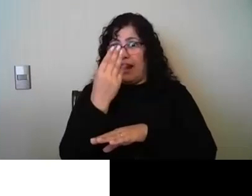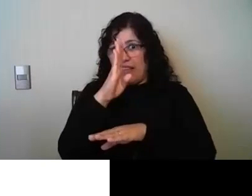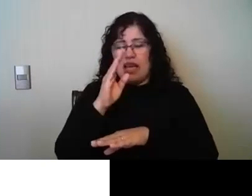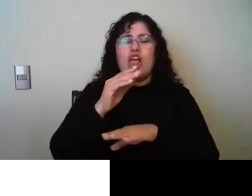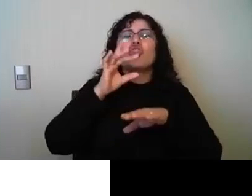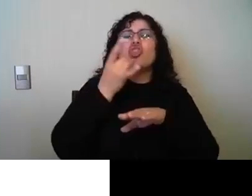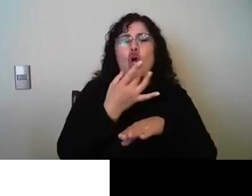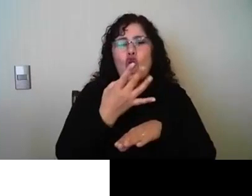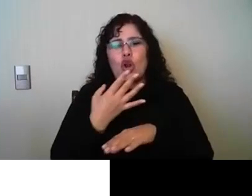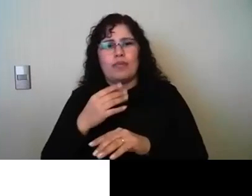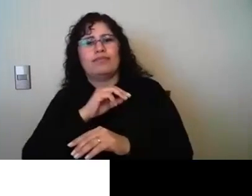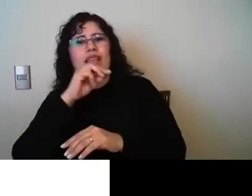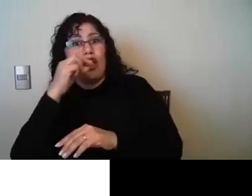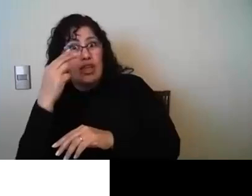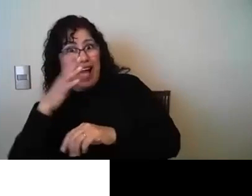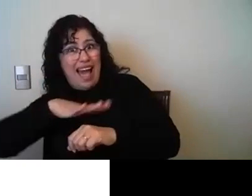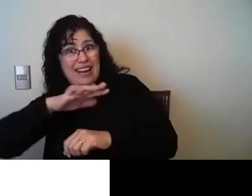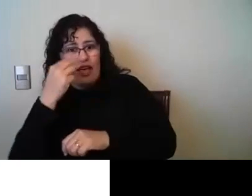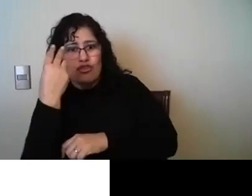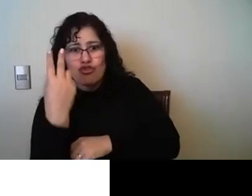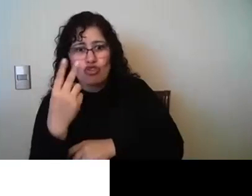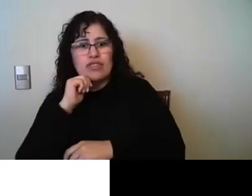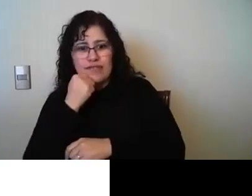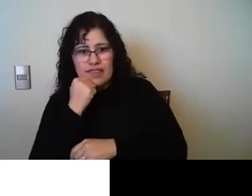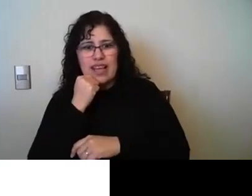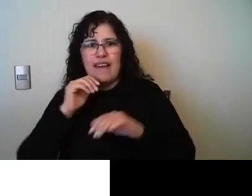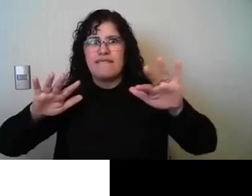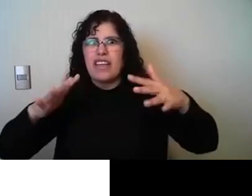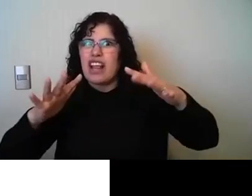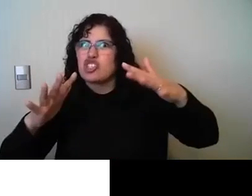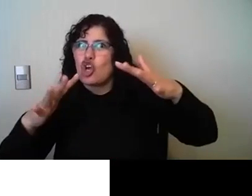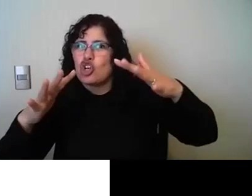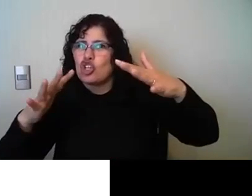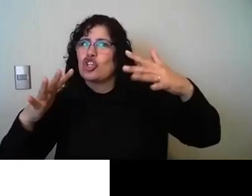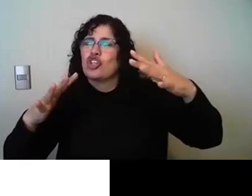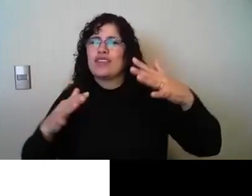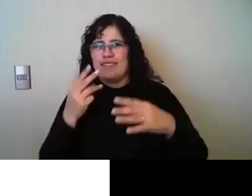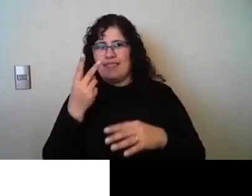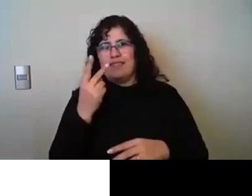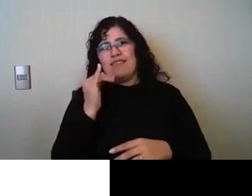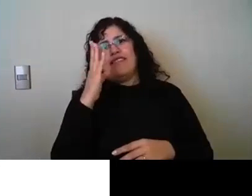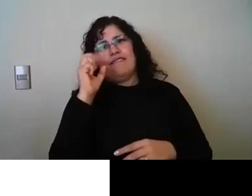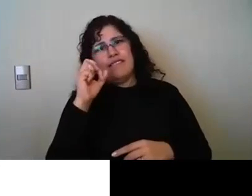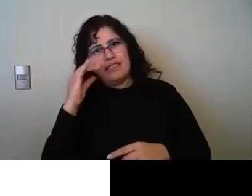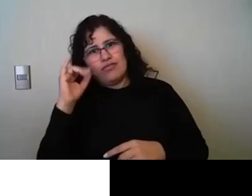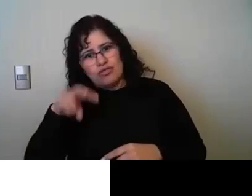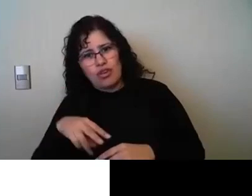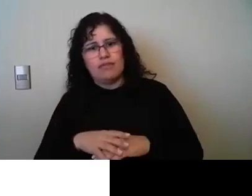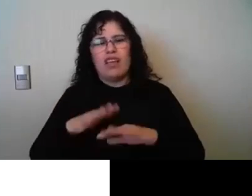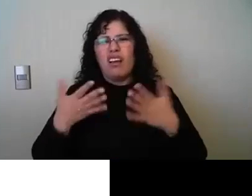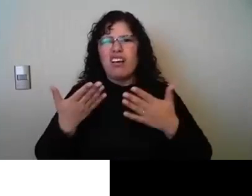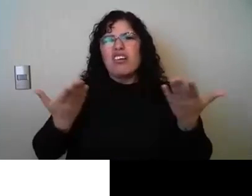estímulos que están detectando cada uno de estos distintas